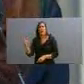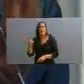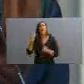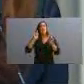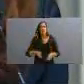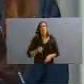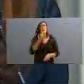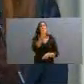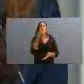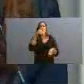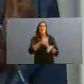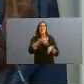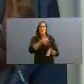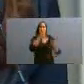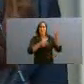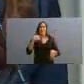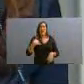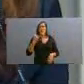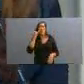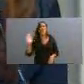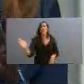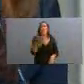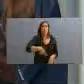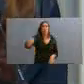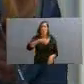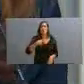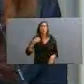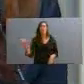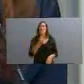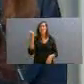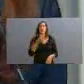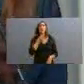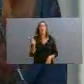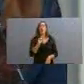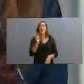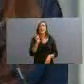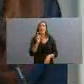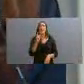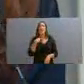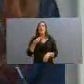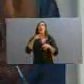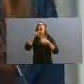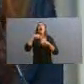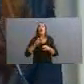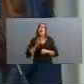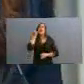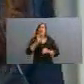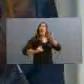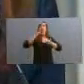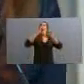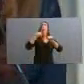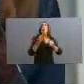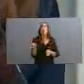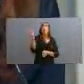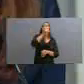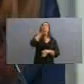40 millones de argentinos, me voy a jugar la vida en no volver a descender en esa escalera al infierno de